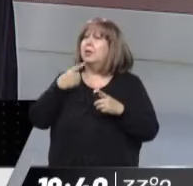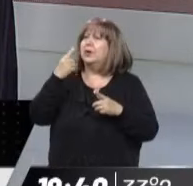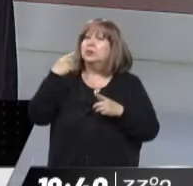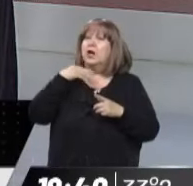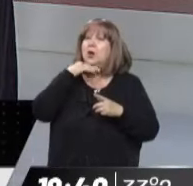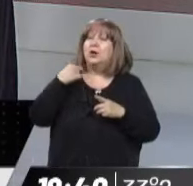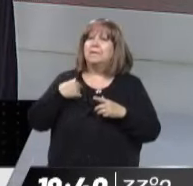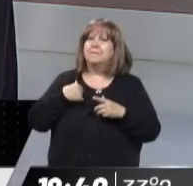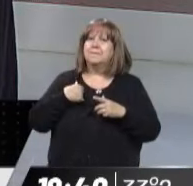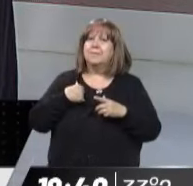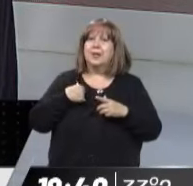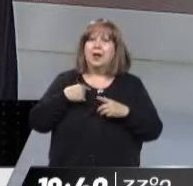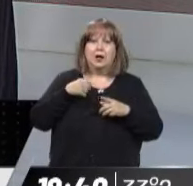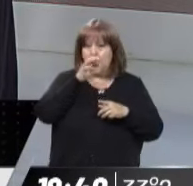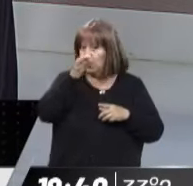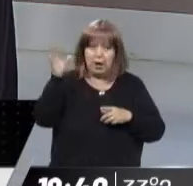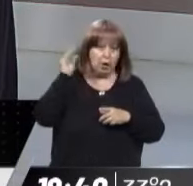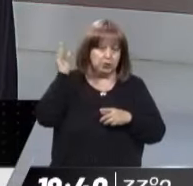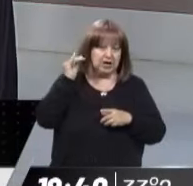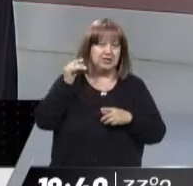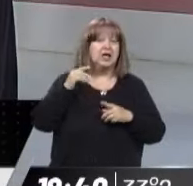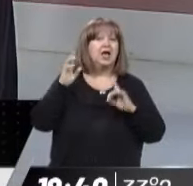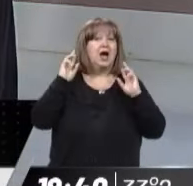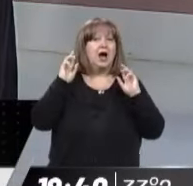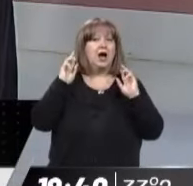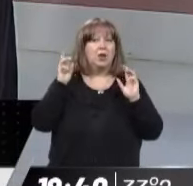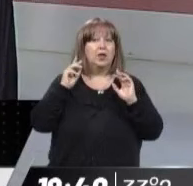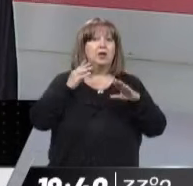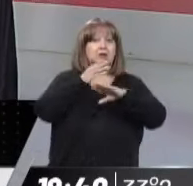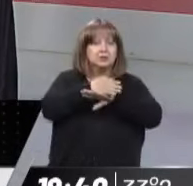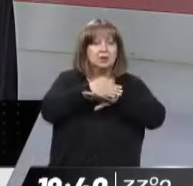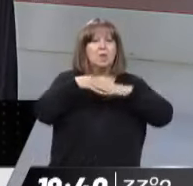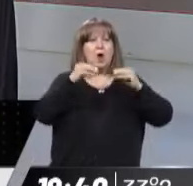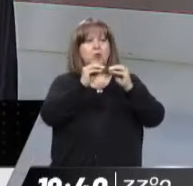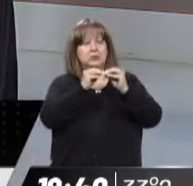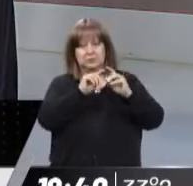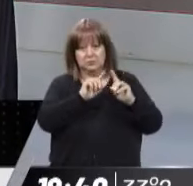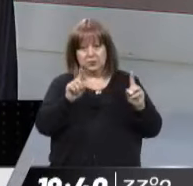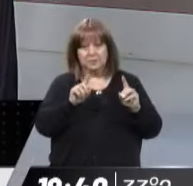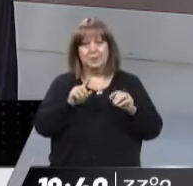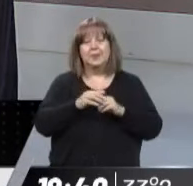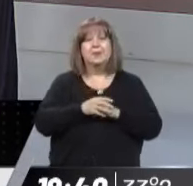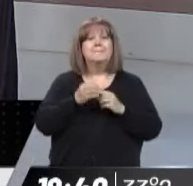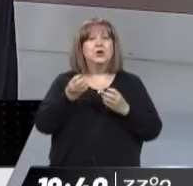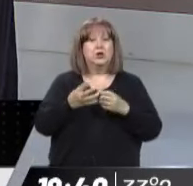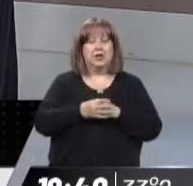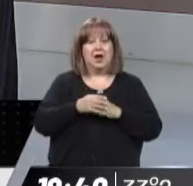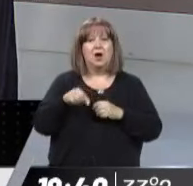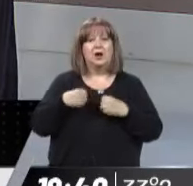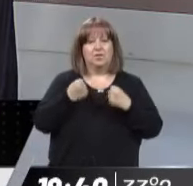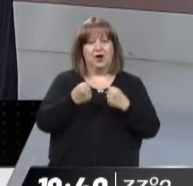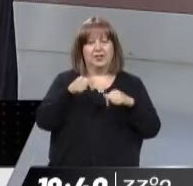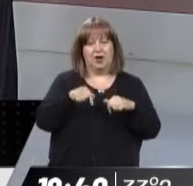tuvo la valentía de escuchar eso o de percibir nada, ni siquiera de ir a las audiencias. No. Y en este último tiempo sí. ¿Por qué cree que